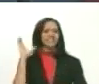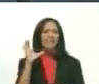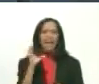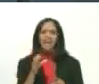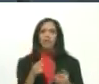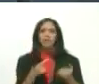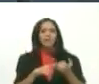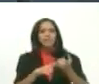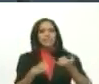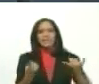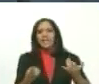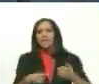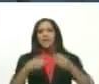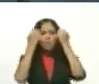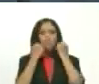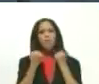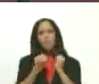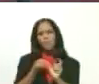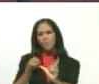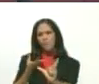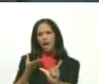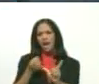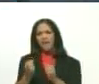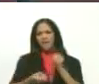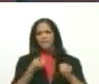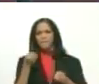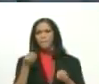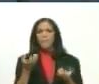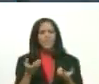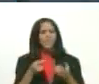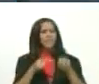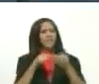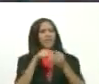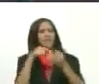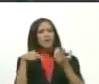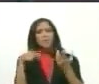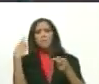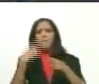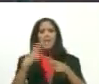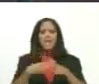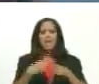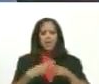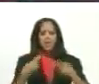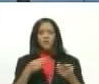de guarimbas, en medio de amenazas de muerte.